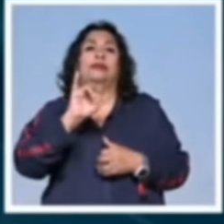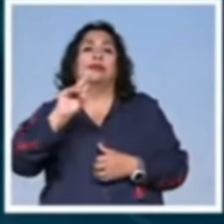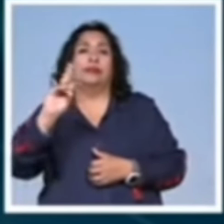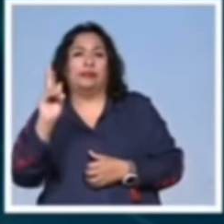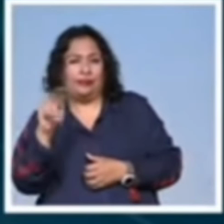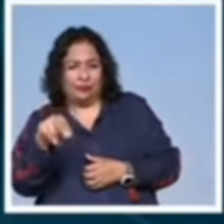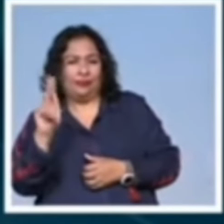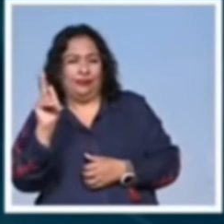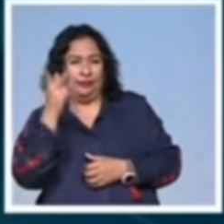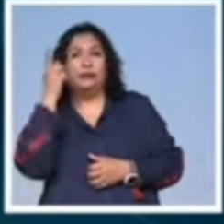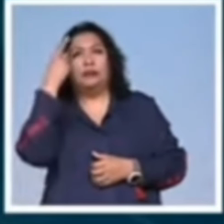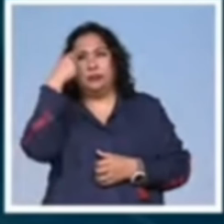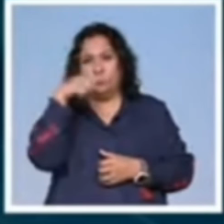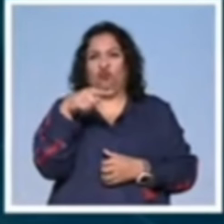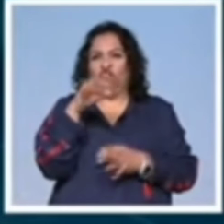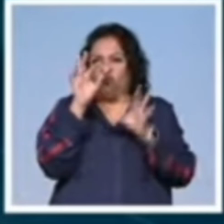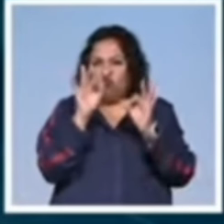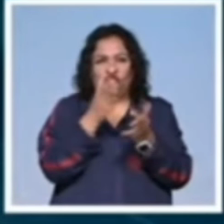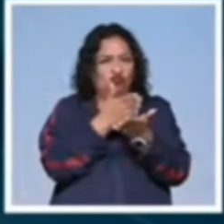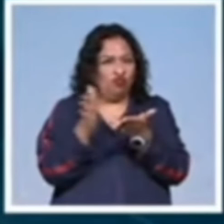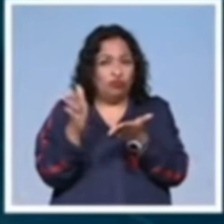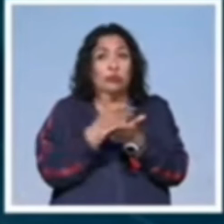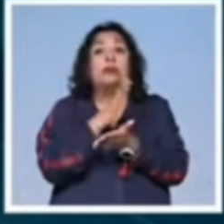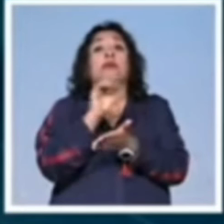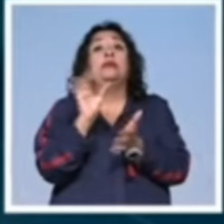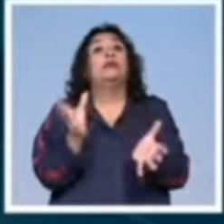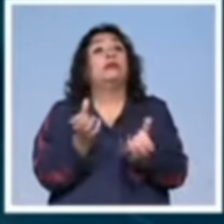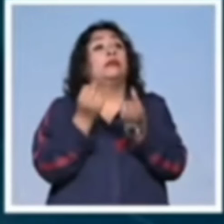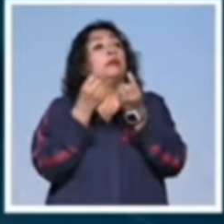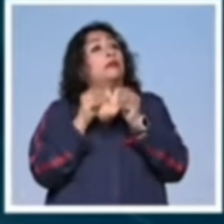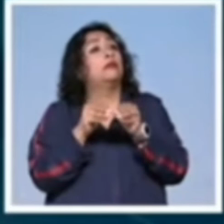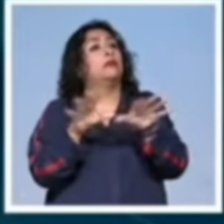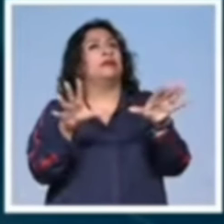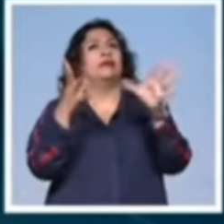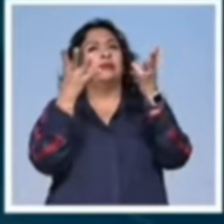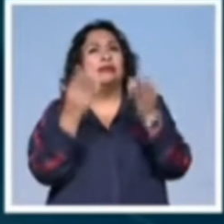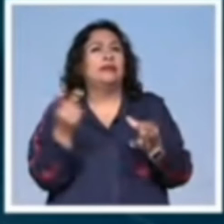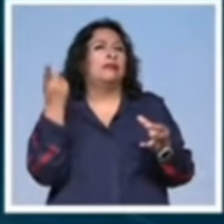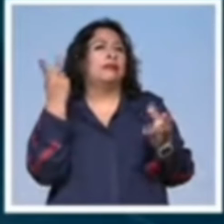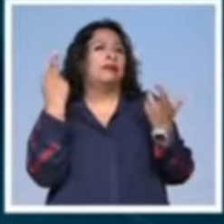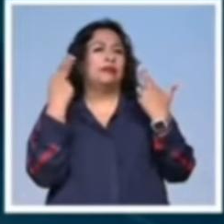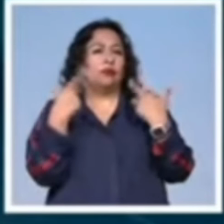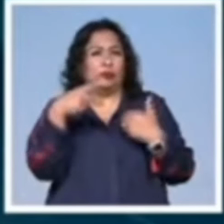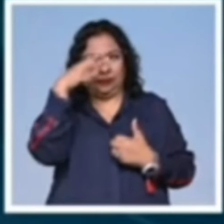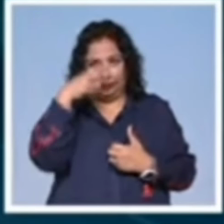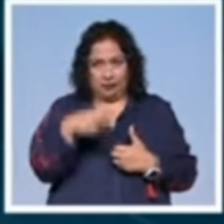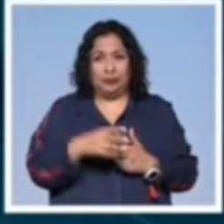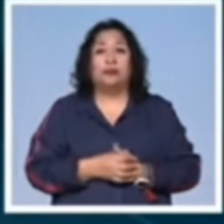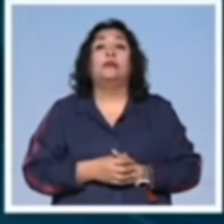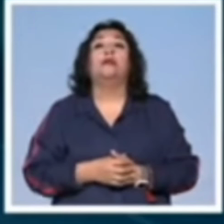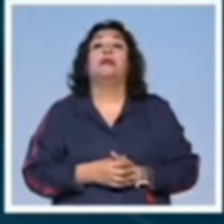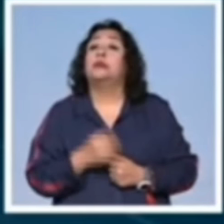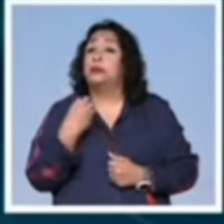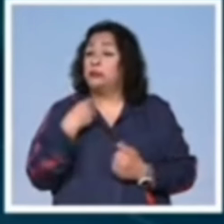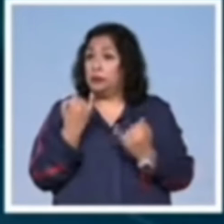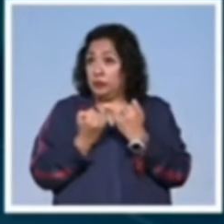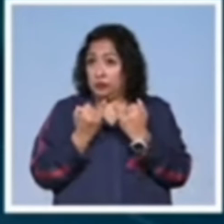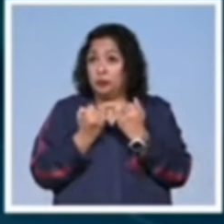para optimizar su catalogación y continuar con el rescate y difusión de la riqueza sonora de México. Estamos